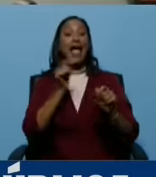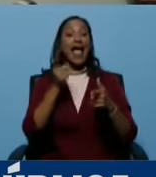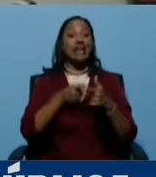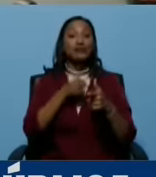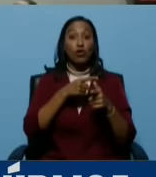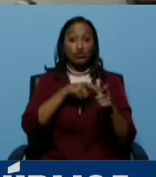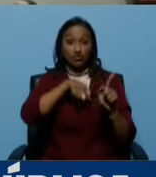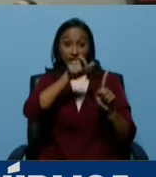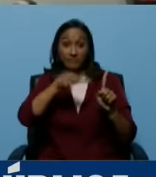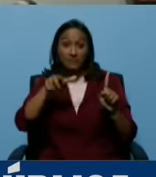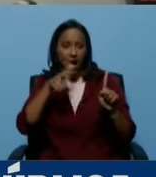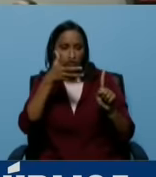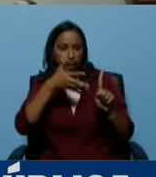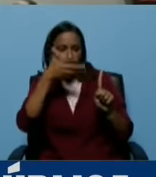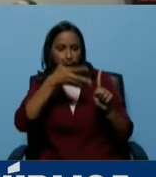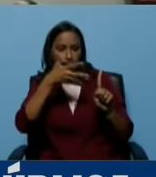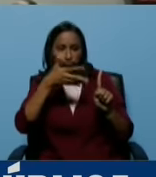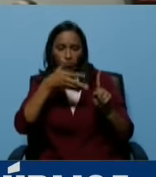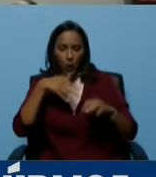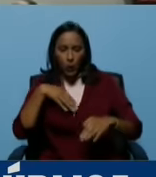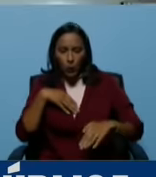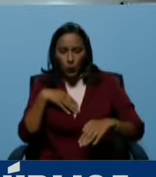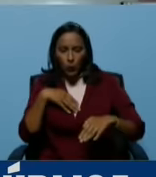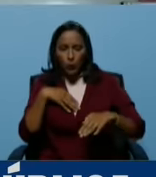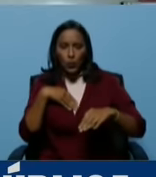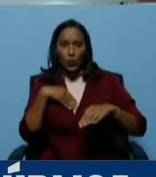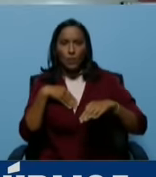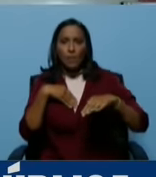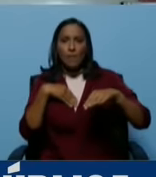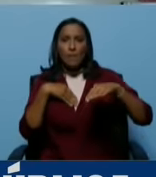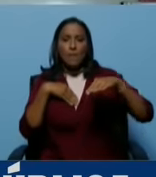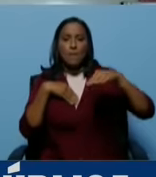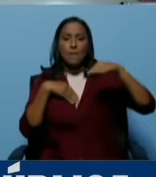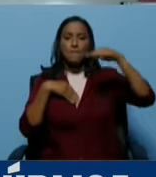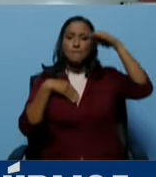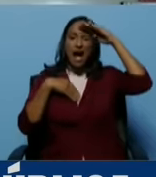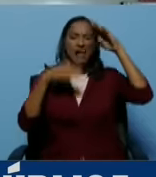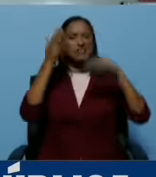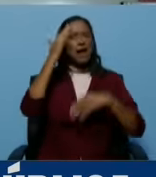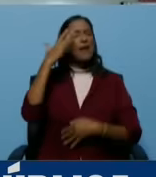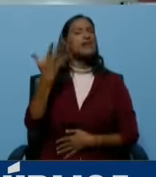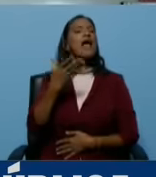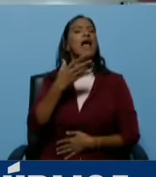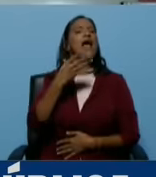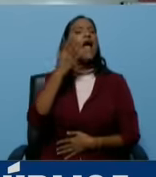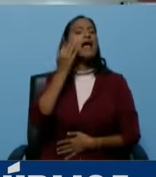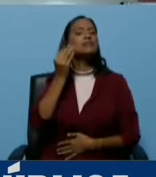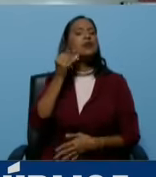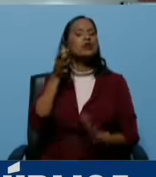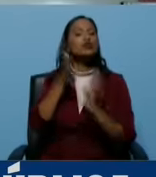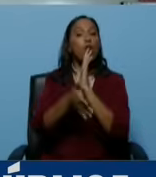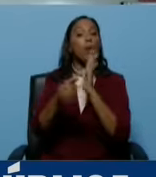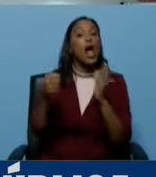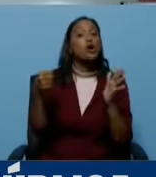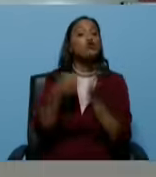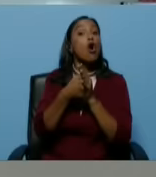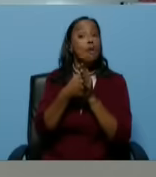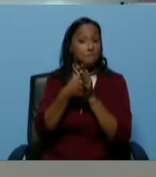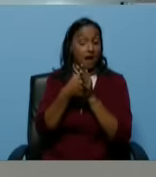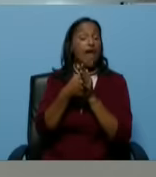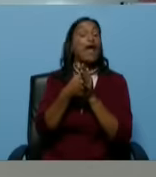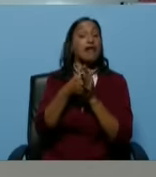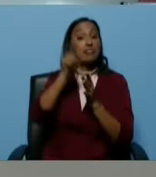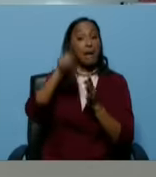esto que hemos visto y que tuvo su punto de lanza y de inicio con el golpe fascista del 11 de abril, con